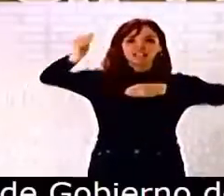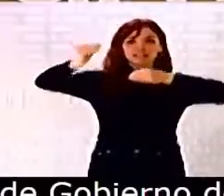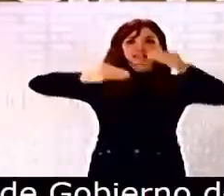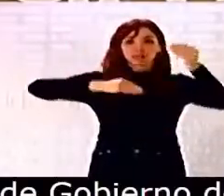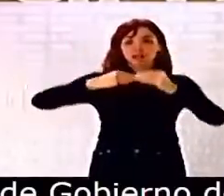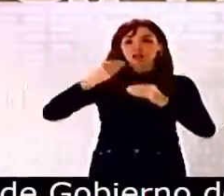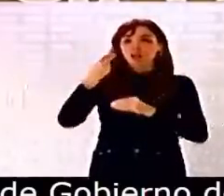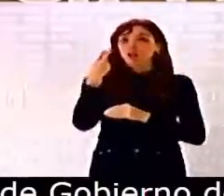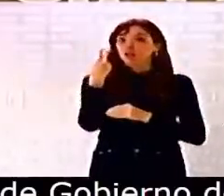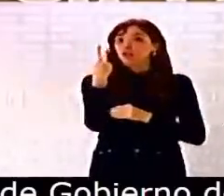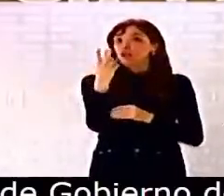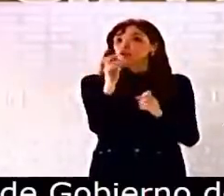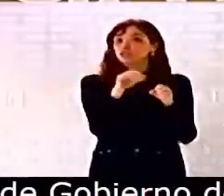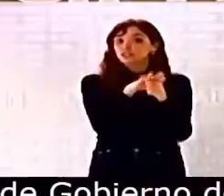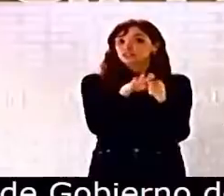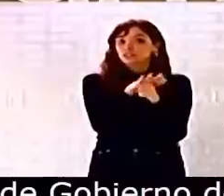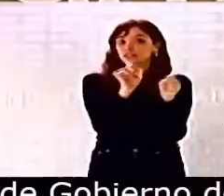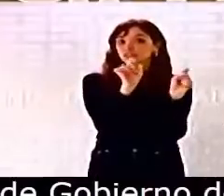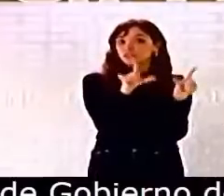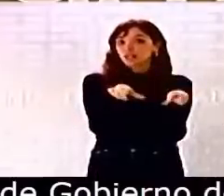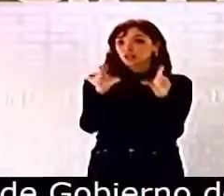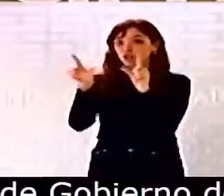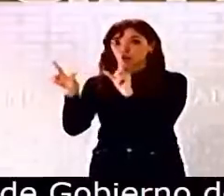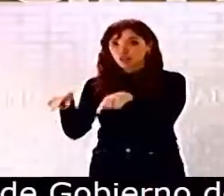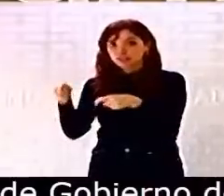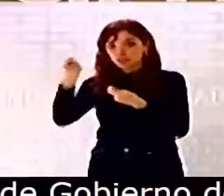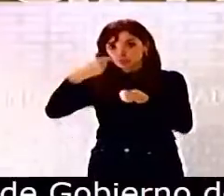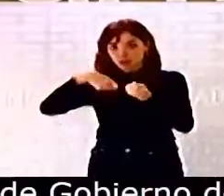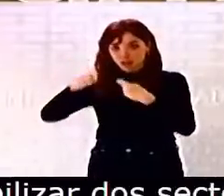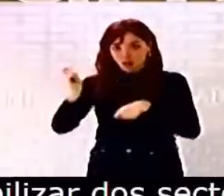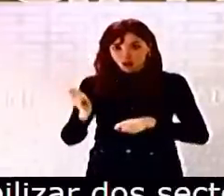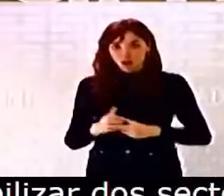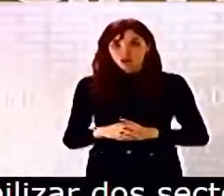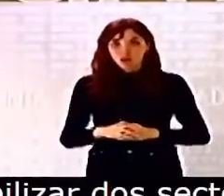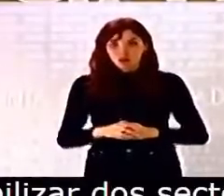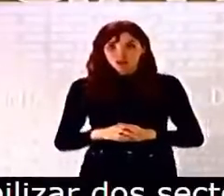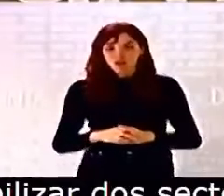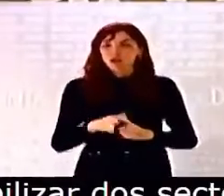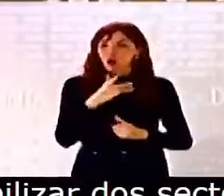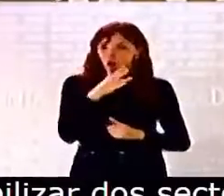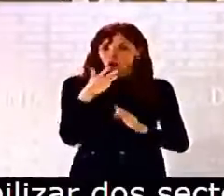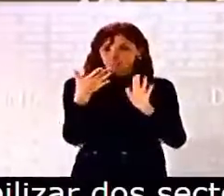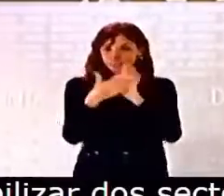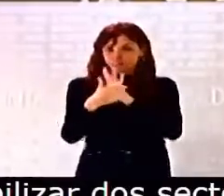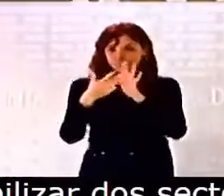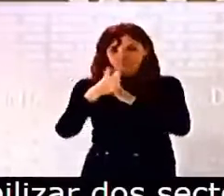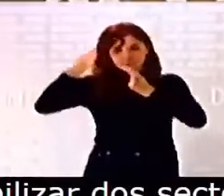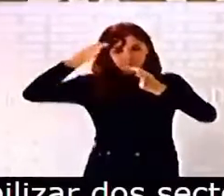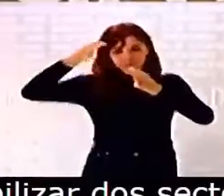dos sectores comerciales, que se los detallaré ahora,